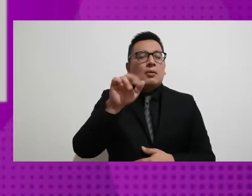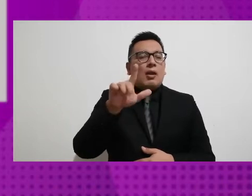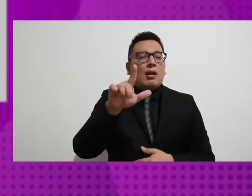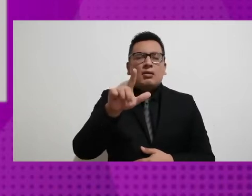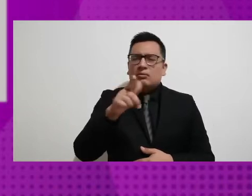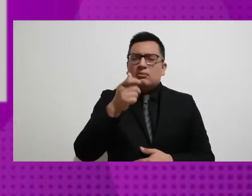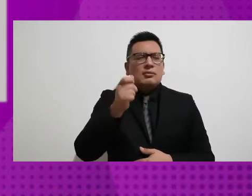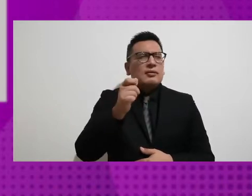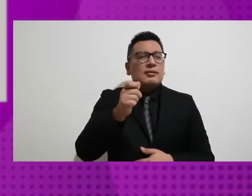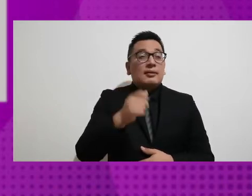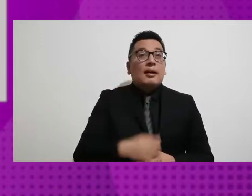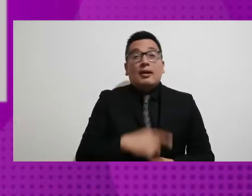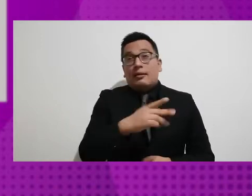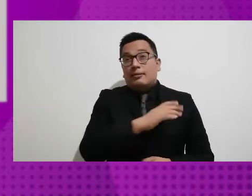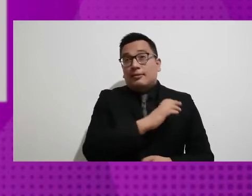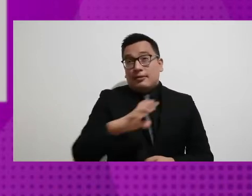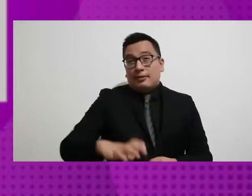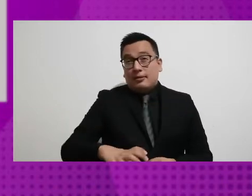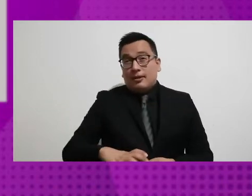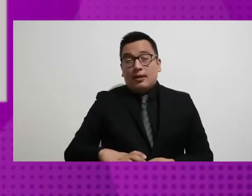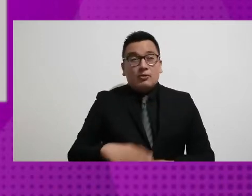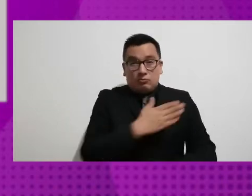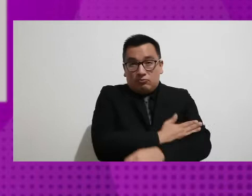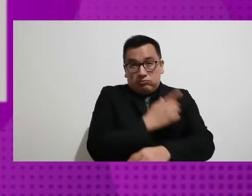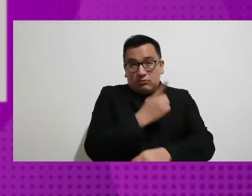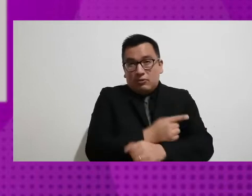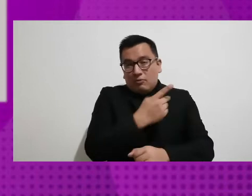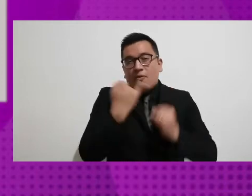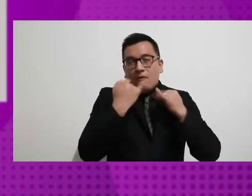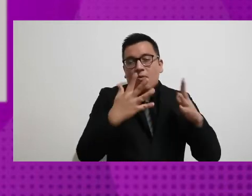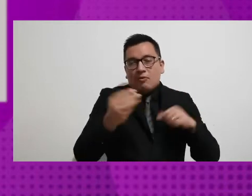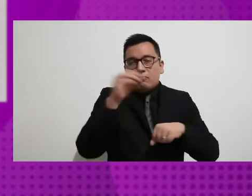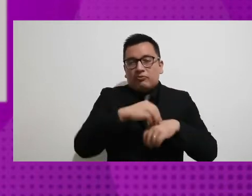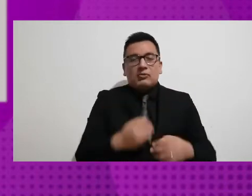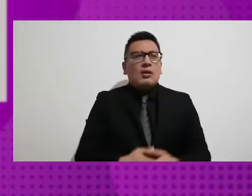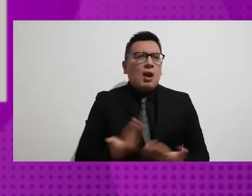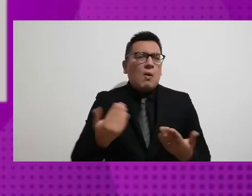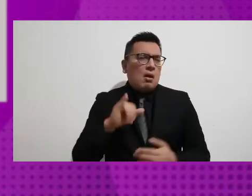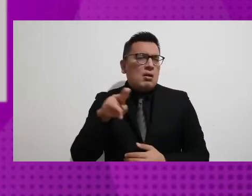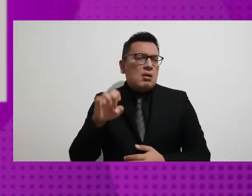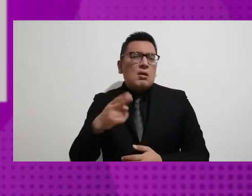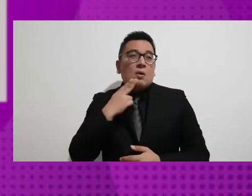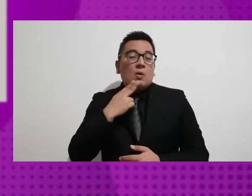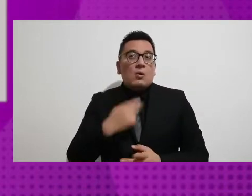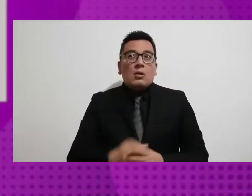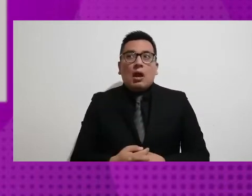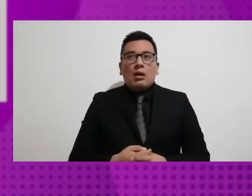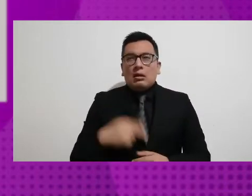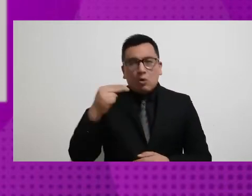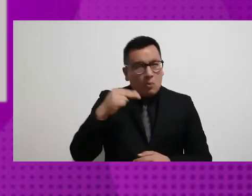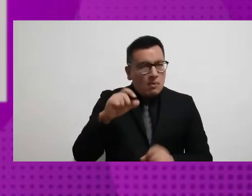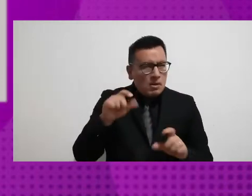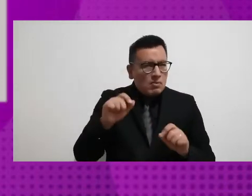Candidatura Transparente, y el INE no lo retoma exactamente como candidatura transparente, pero sí que hay en esas